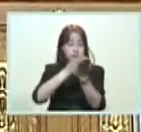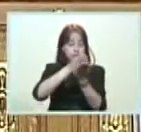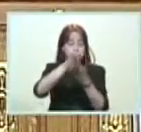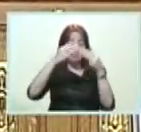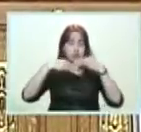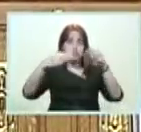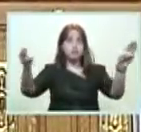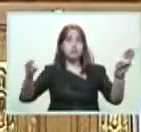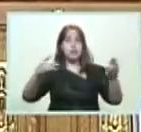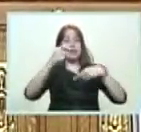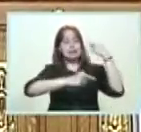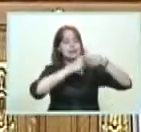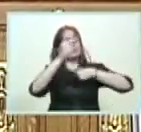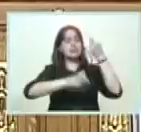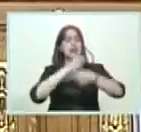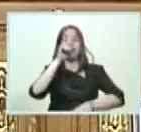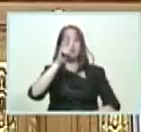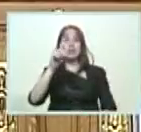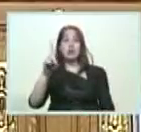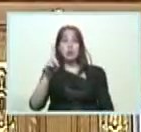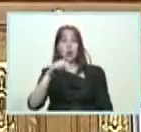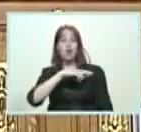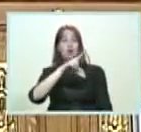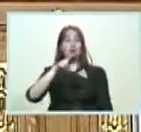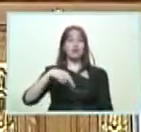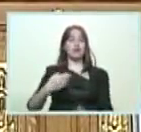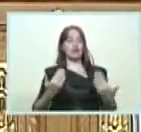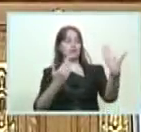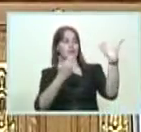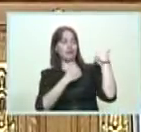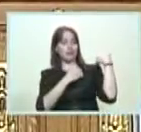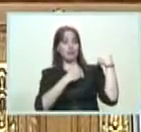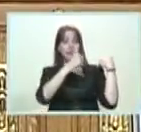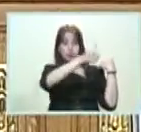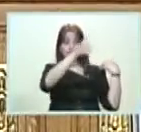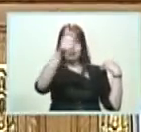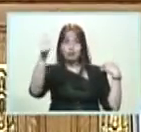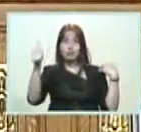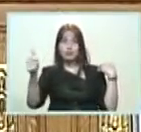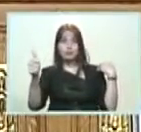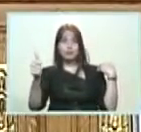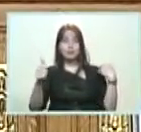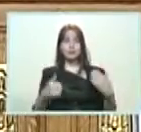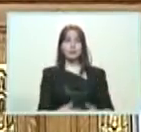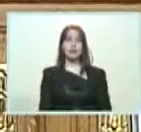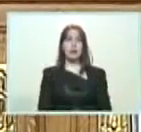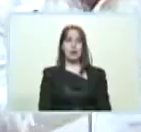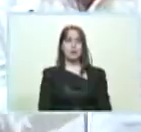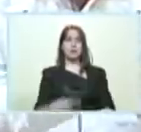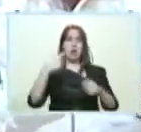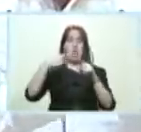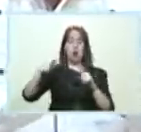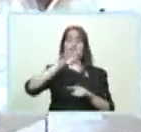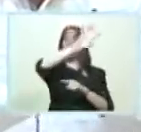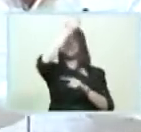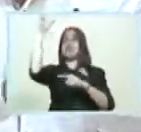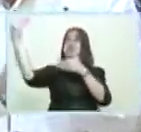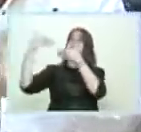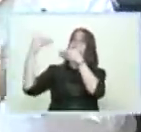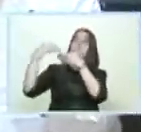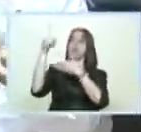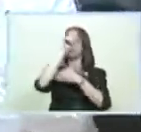al resto del siglo XXI. Solo nosotros, más nadie puede, solo nosotros podemos,